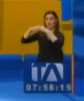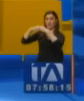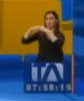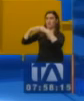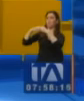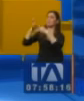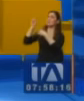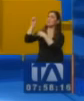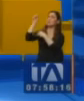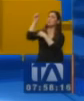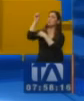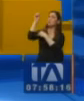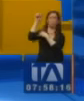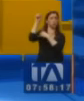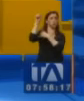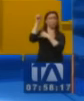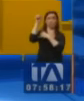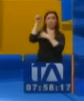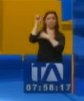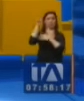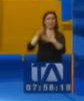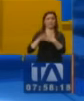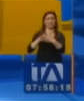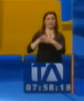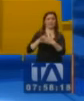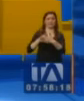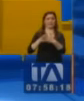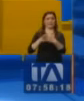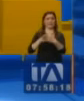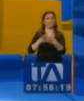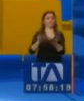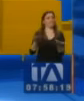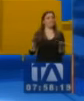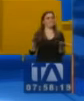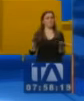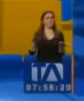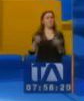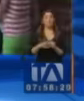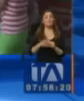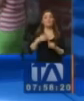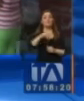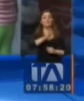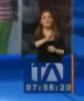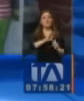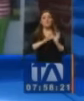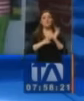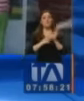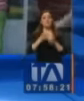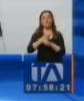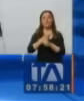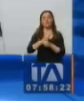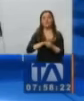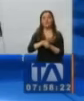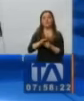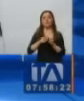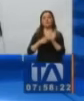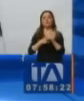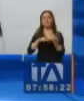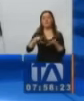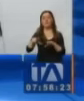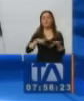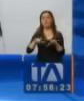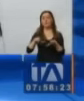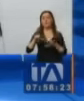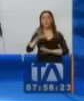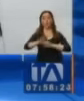encima, uh-huh, me está limitando, ¿sí? Entonces, es un modo de expropiación, si tú quieres. Según el municipio, decía que se estarían afectando en el sector del